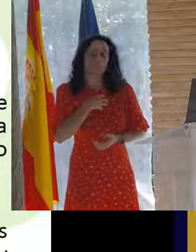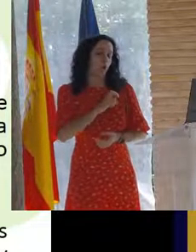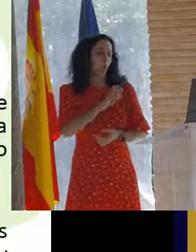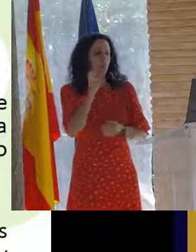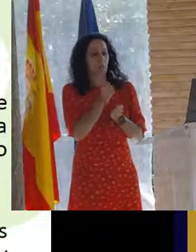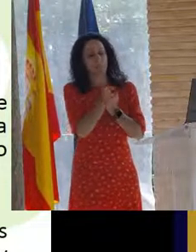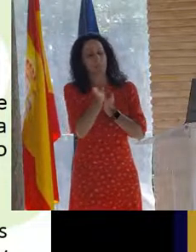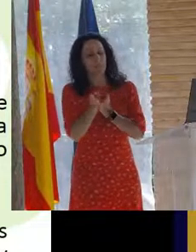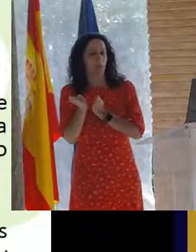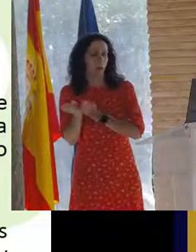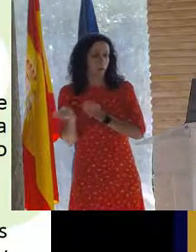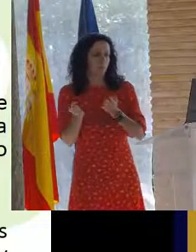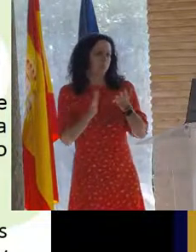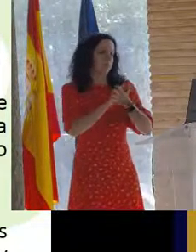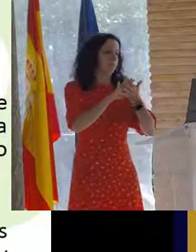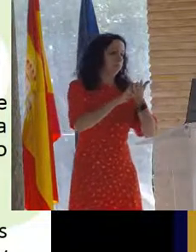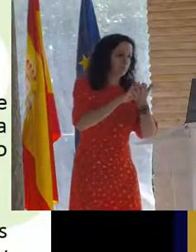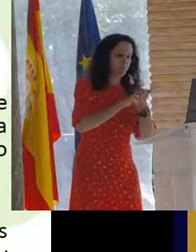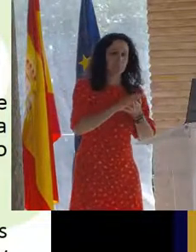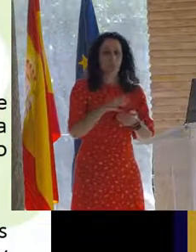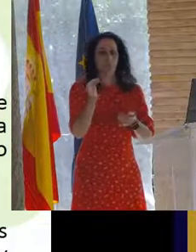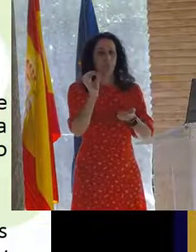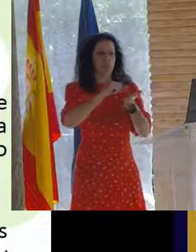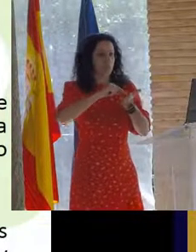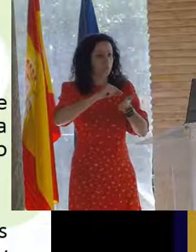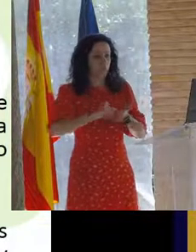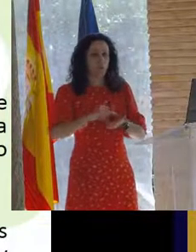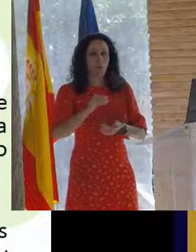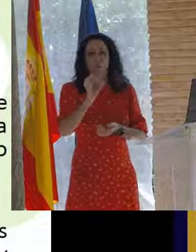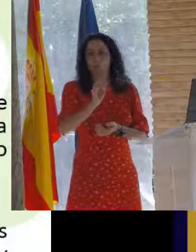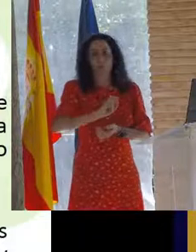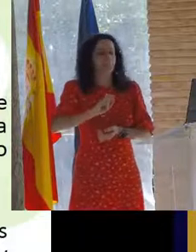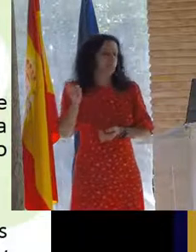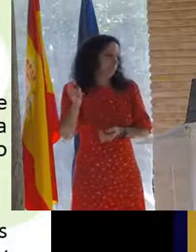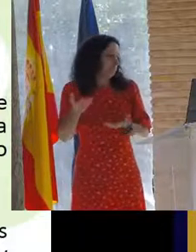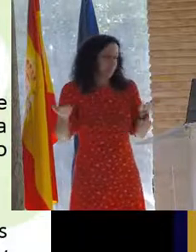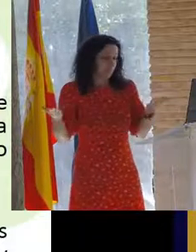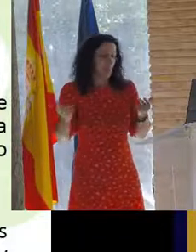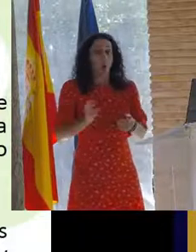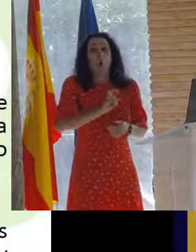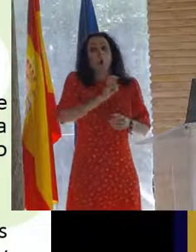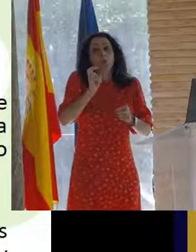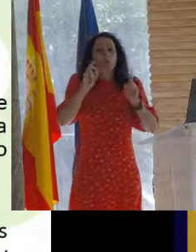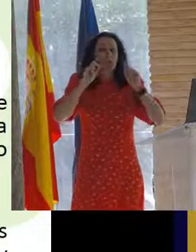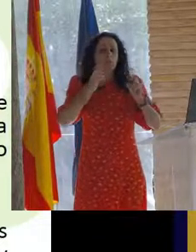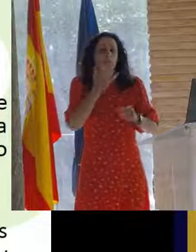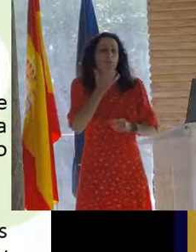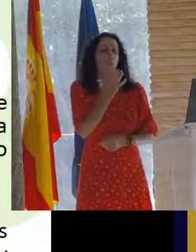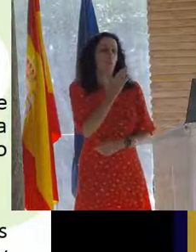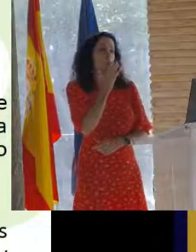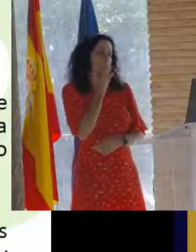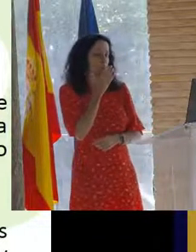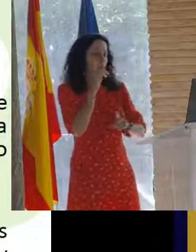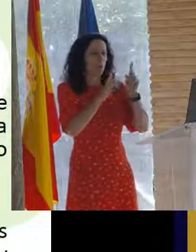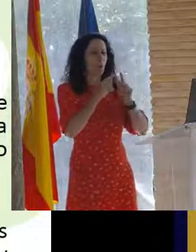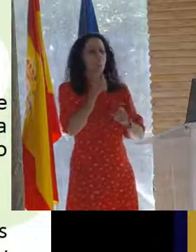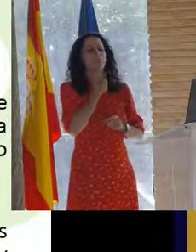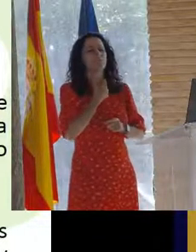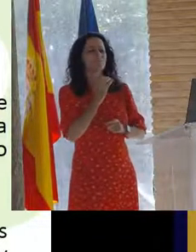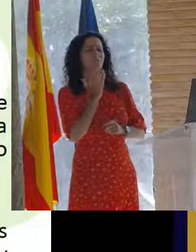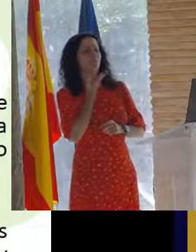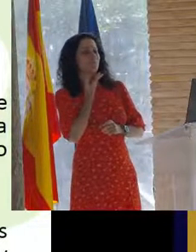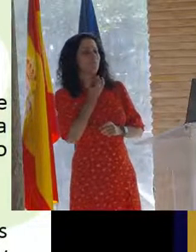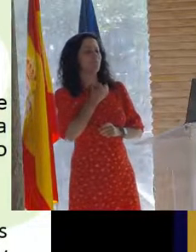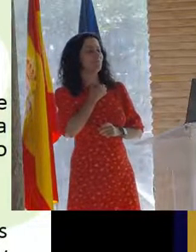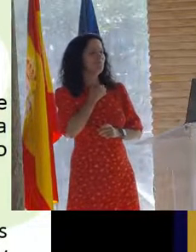de si ha ido a terapia no ha ido a terapia se ha utilizado la lengua de cisno no eh Como os decía las personas sordas son todas diferentes